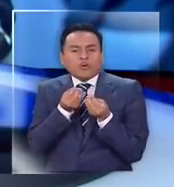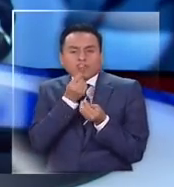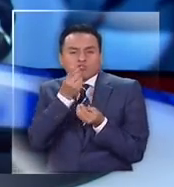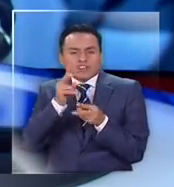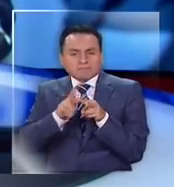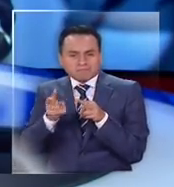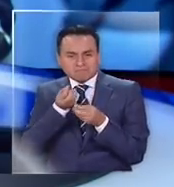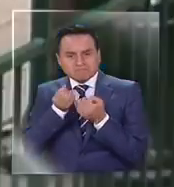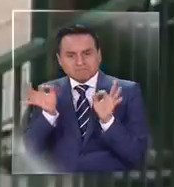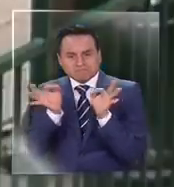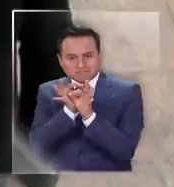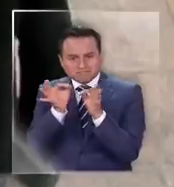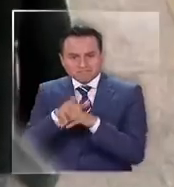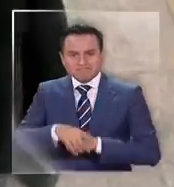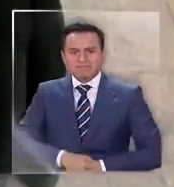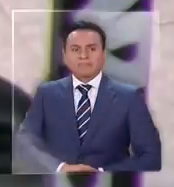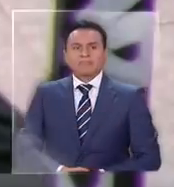denuncias.